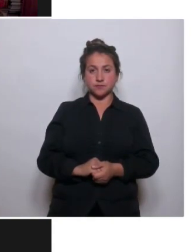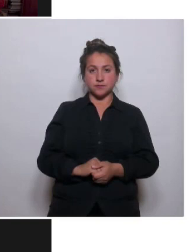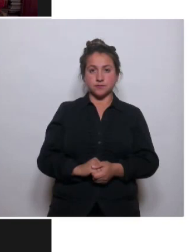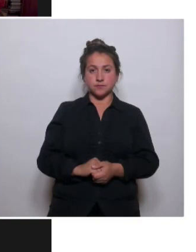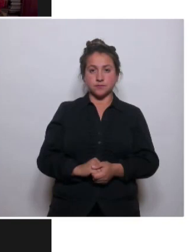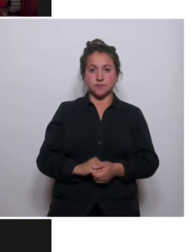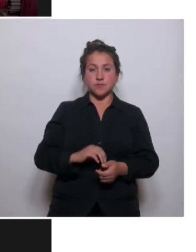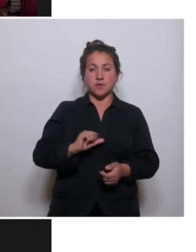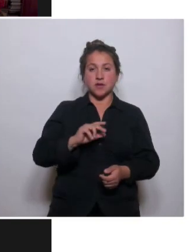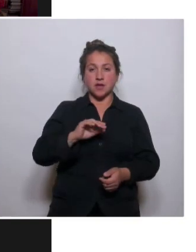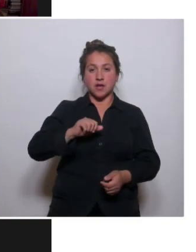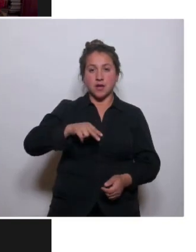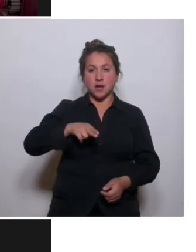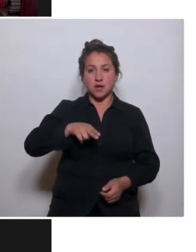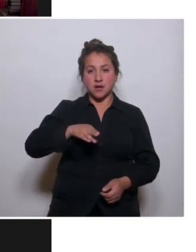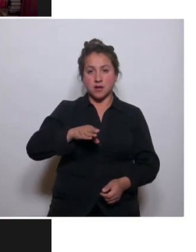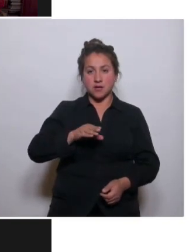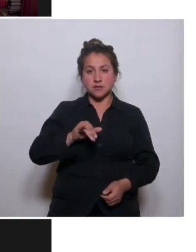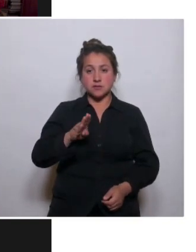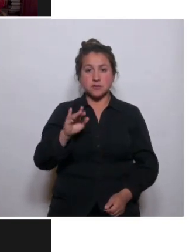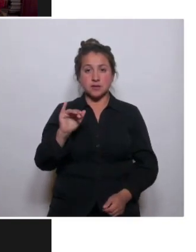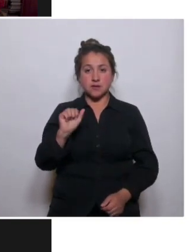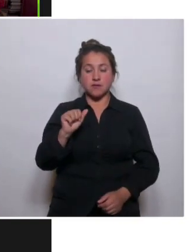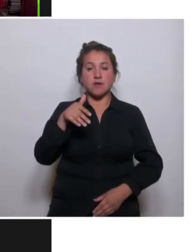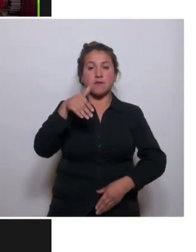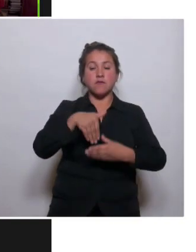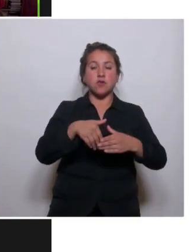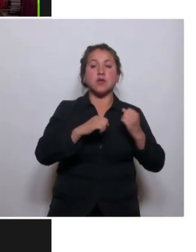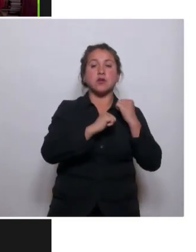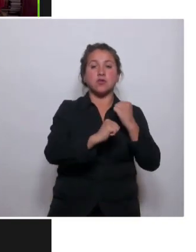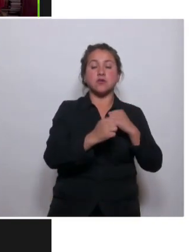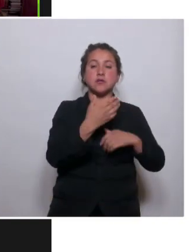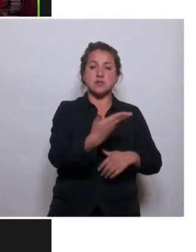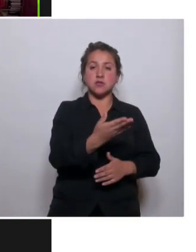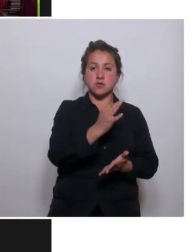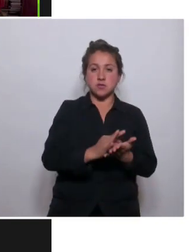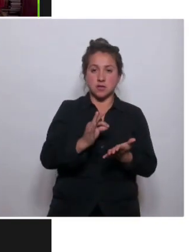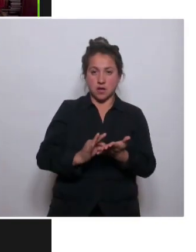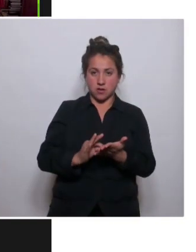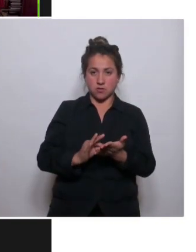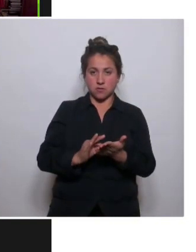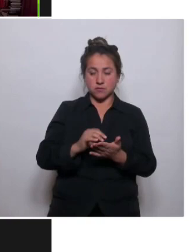Señor Arancibia. En contra, señor secretario.